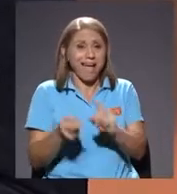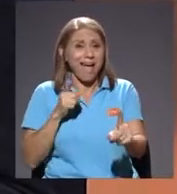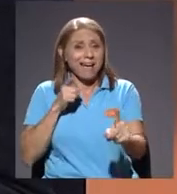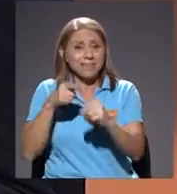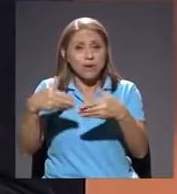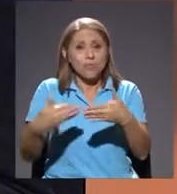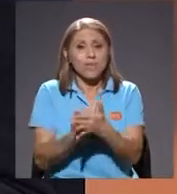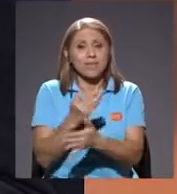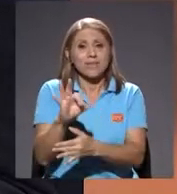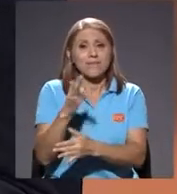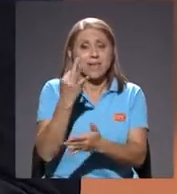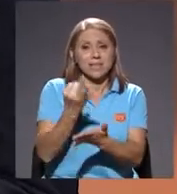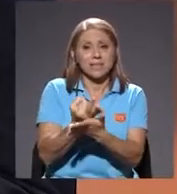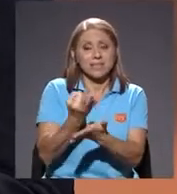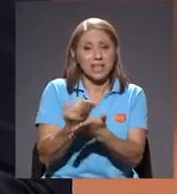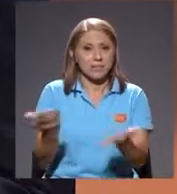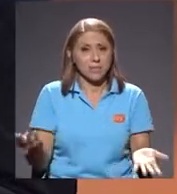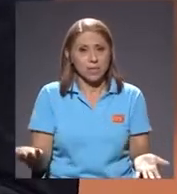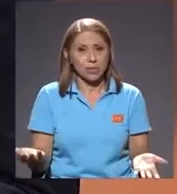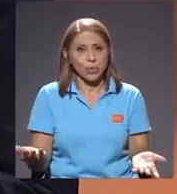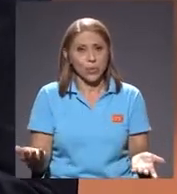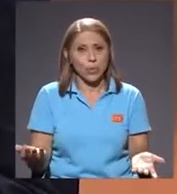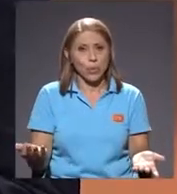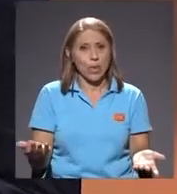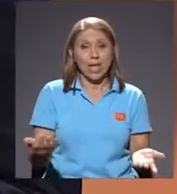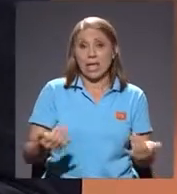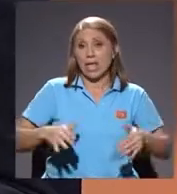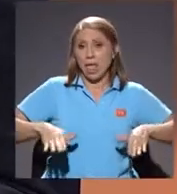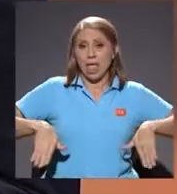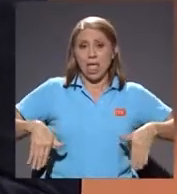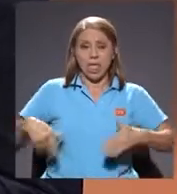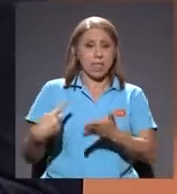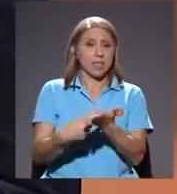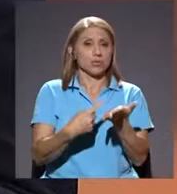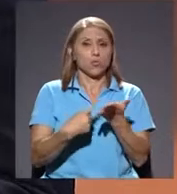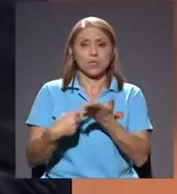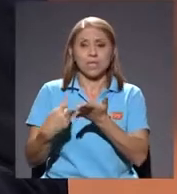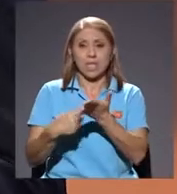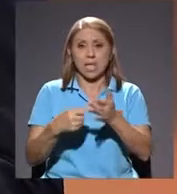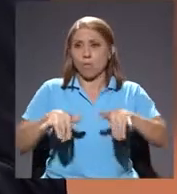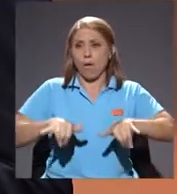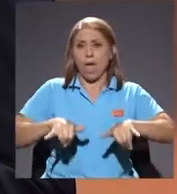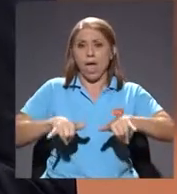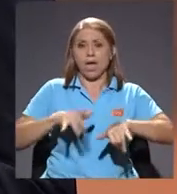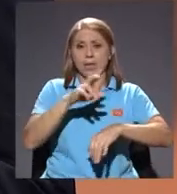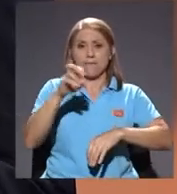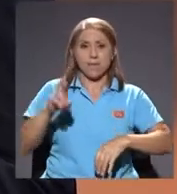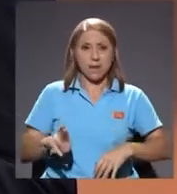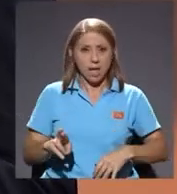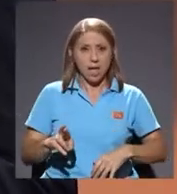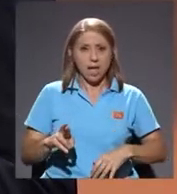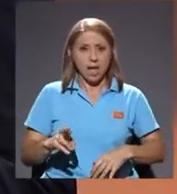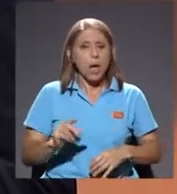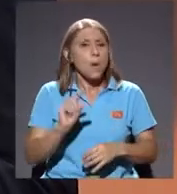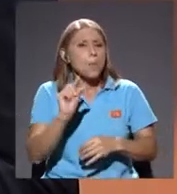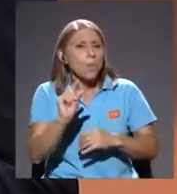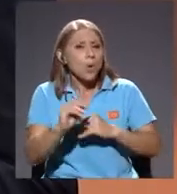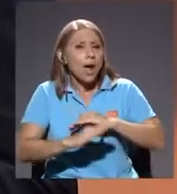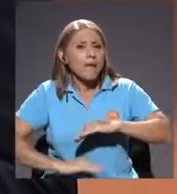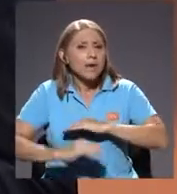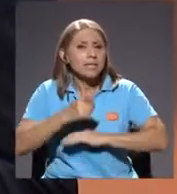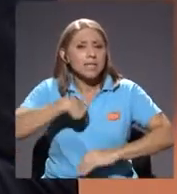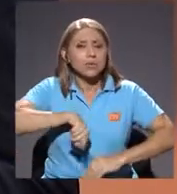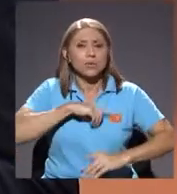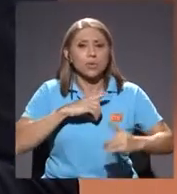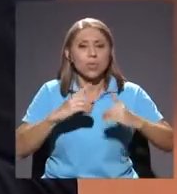de financiamiento que no se están discutiendo a nivel nacional que tienen poquísima base en el diálogo que tenemos nosotros